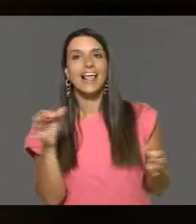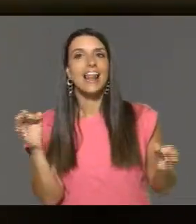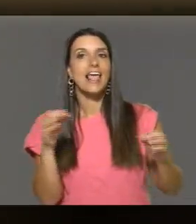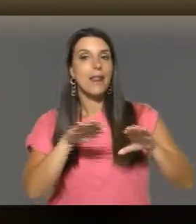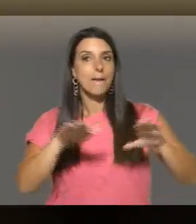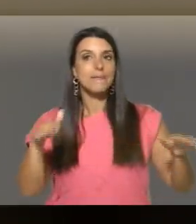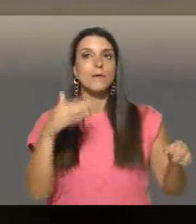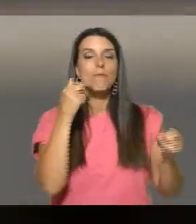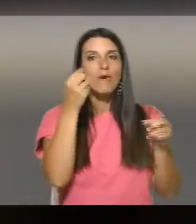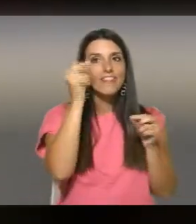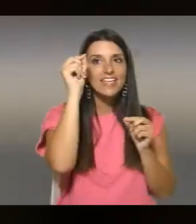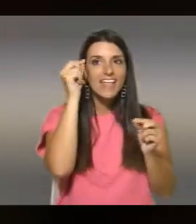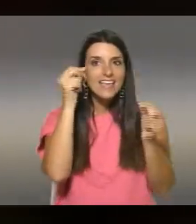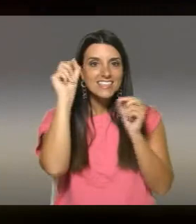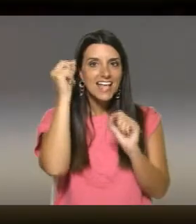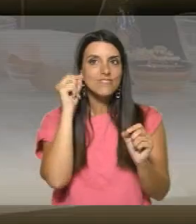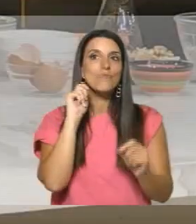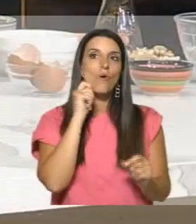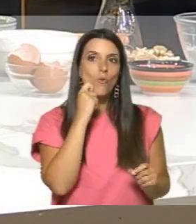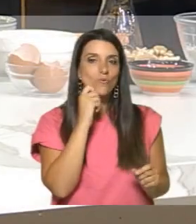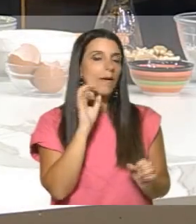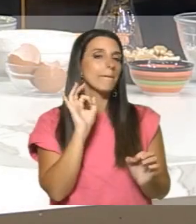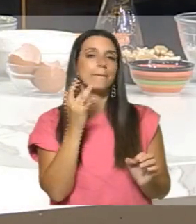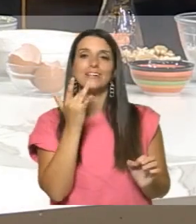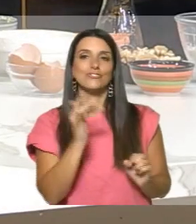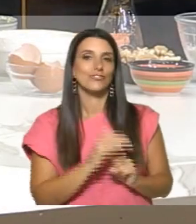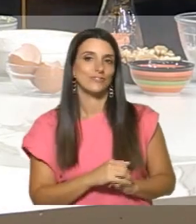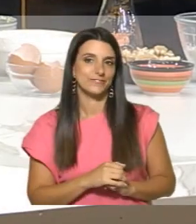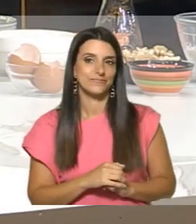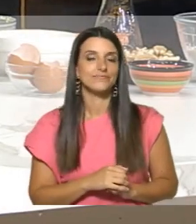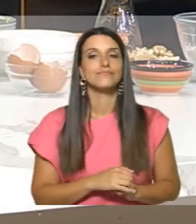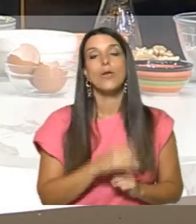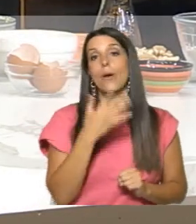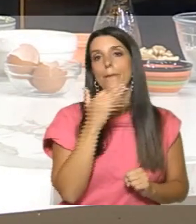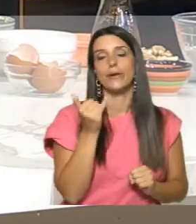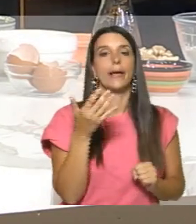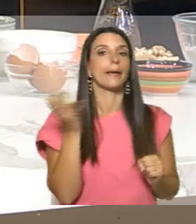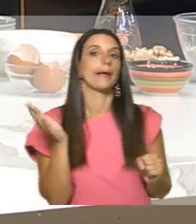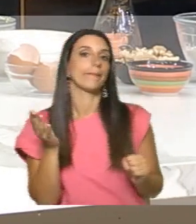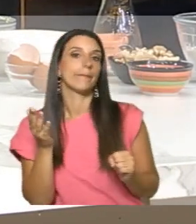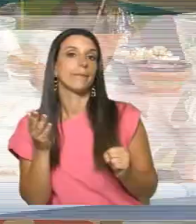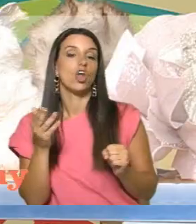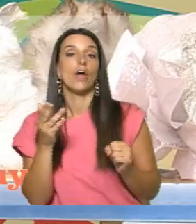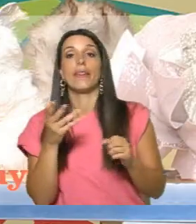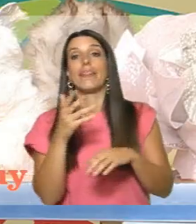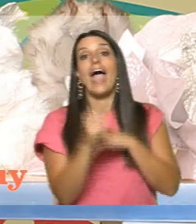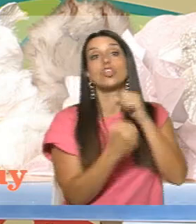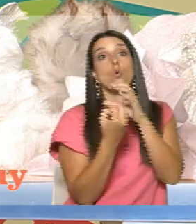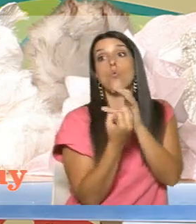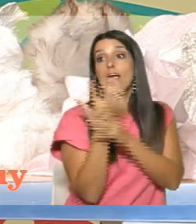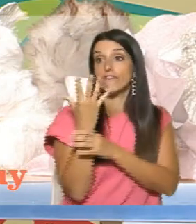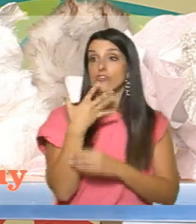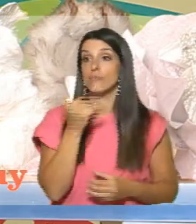poner detallitos de estos así. Queda hermoso. Claro, por ejemplo, mesa de año nuevo, preparar esas mesas, ¿no?